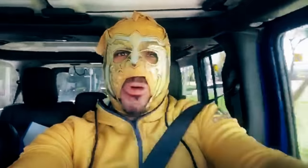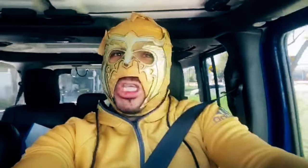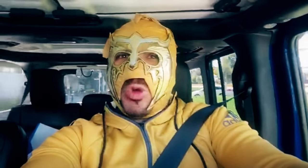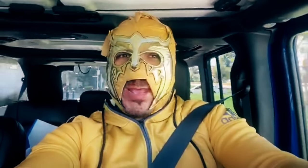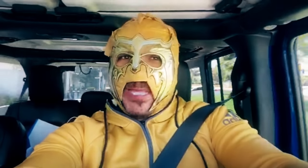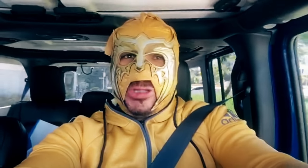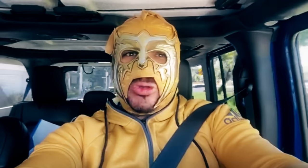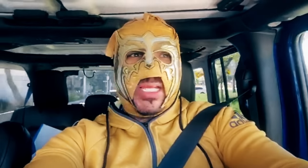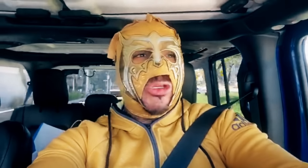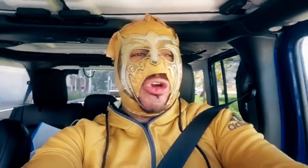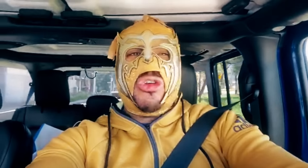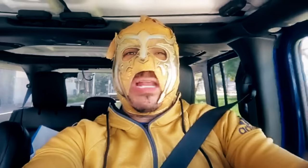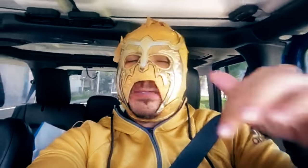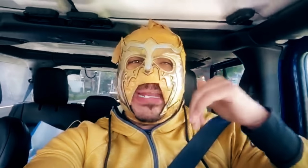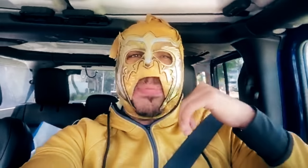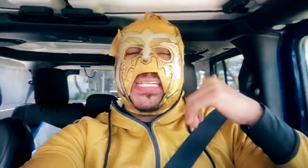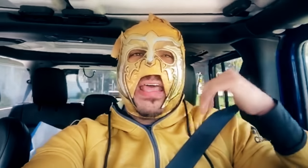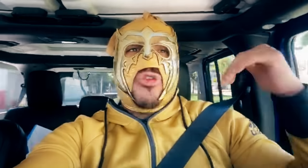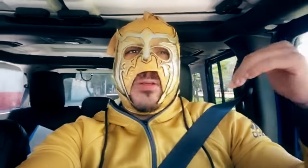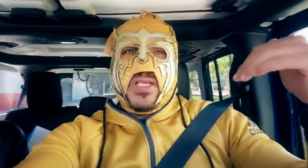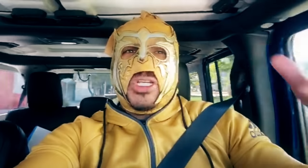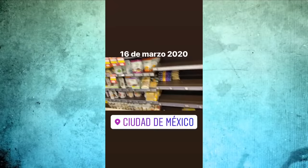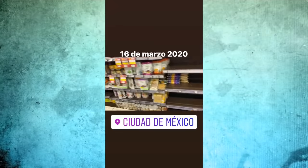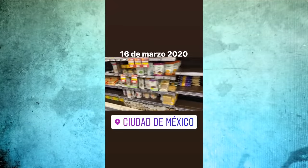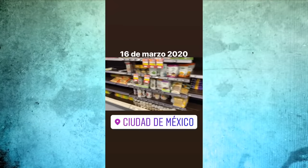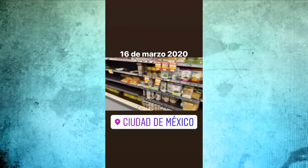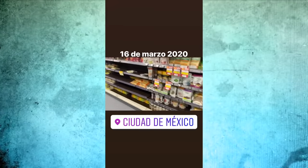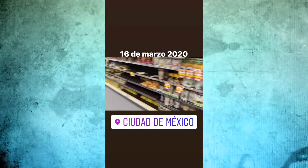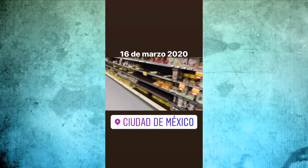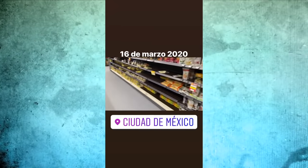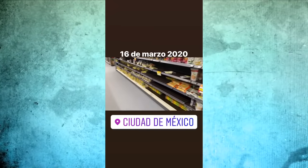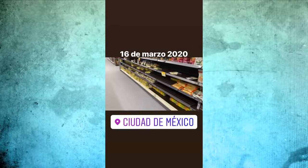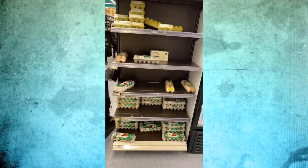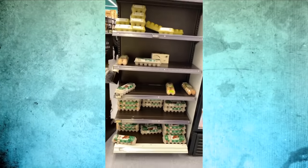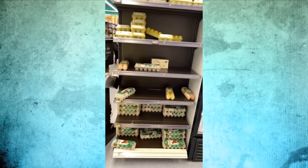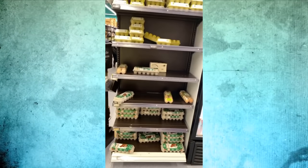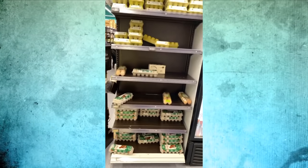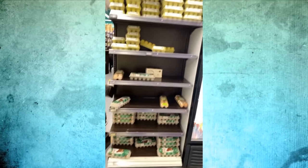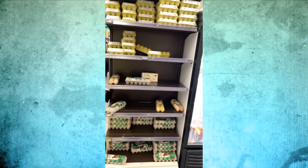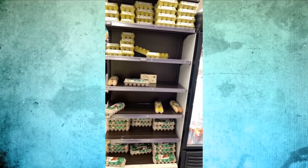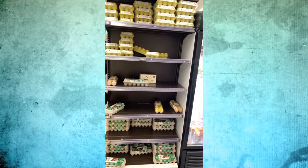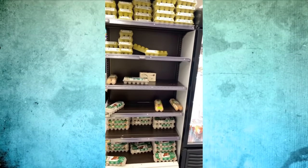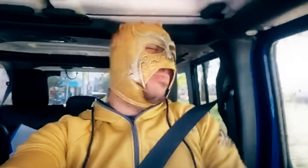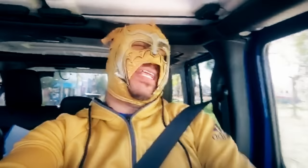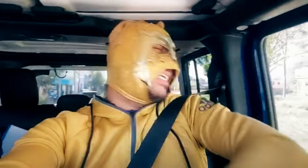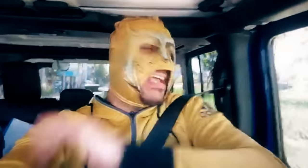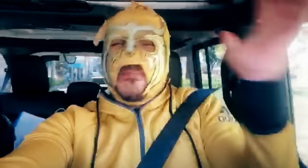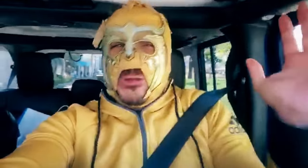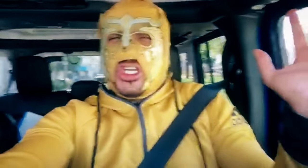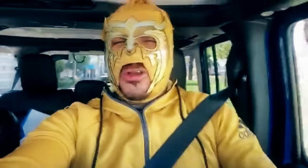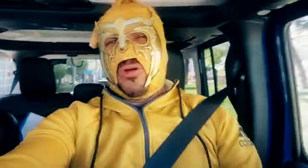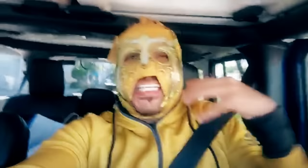van a continuar abiertos, güey. Yo la semana pasada fui al pinche súper y ya, güey, se empezaban a acabar cosas, pero fui el fin de semana, puta,